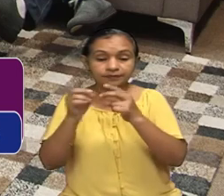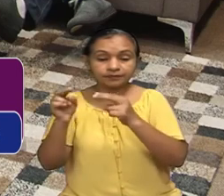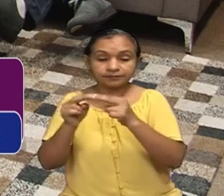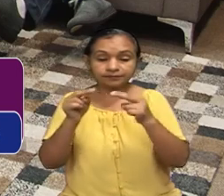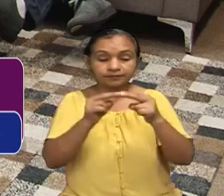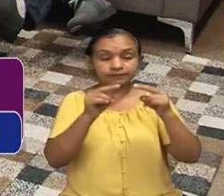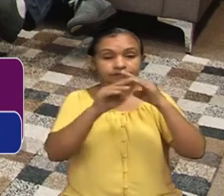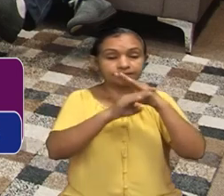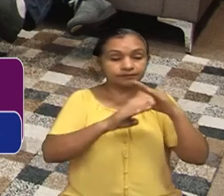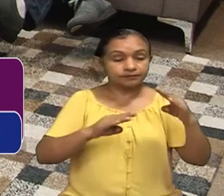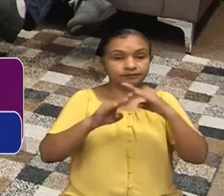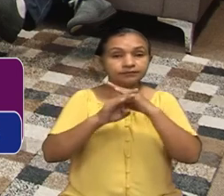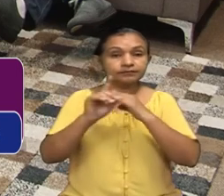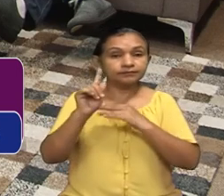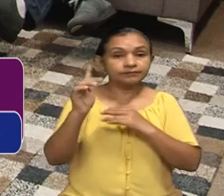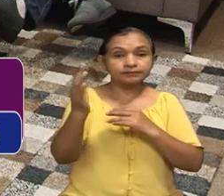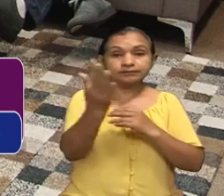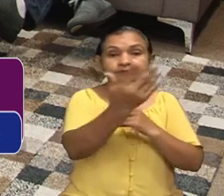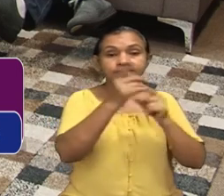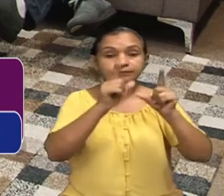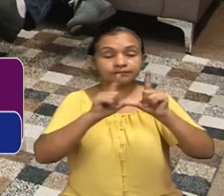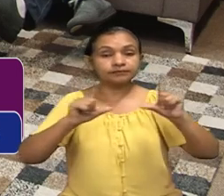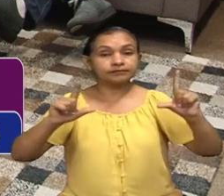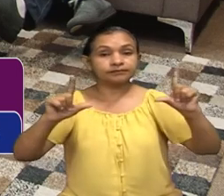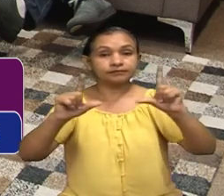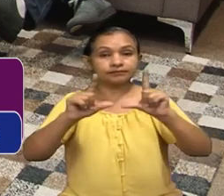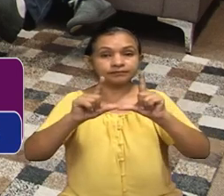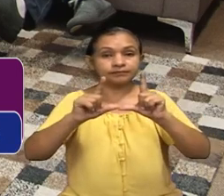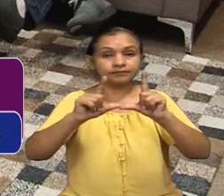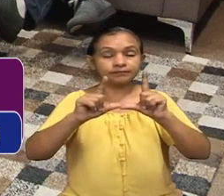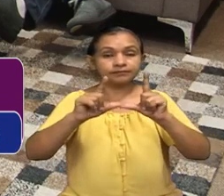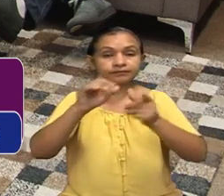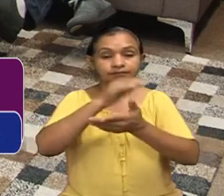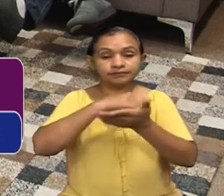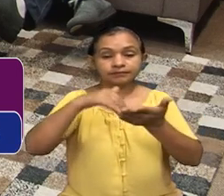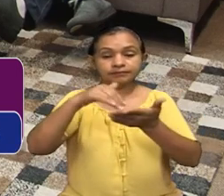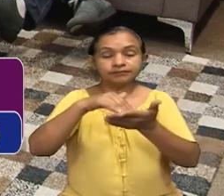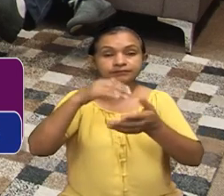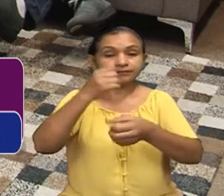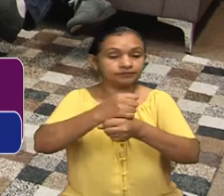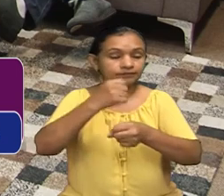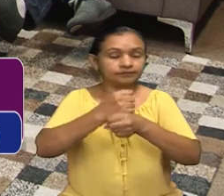de armonía en todos los espacios, incluyendo los centros de trabajo.